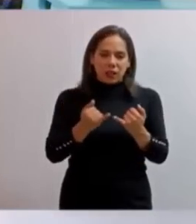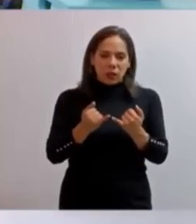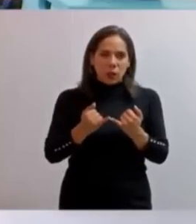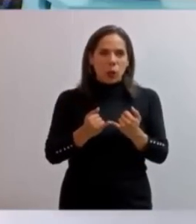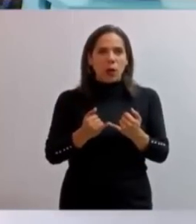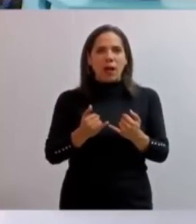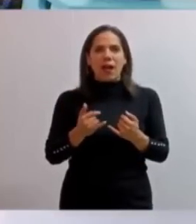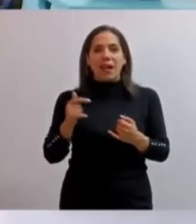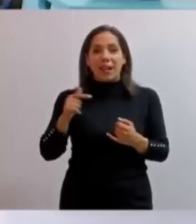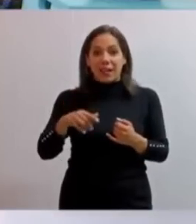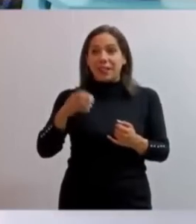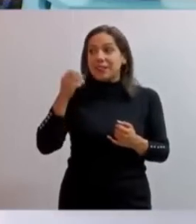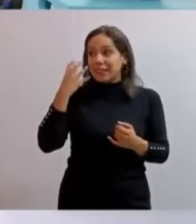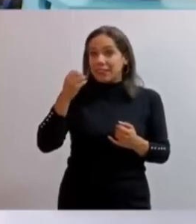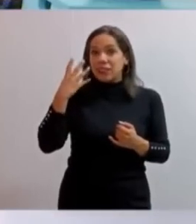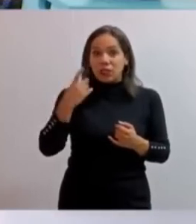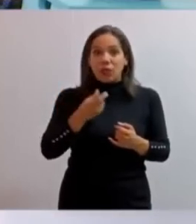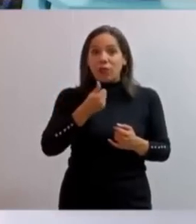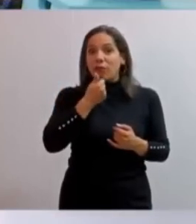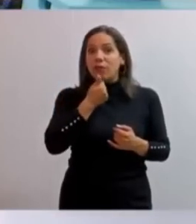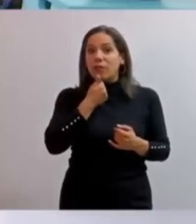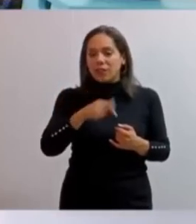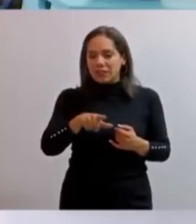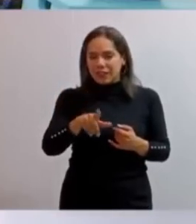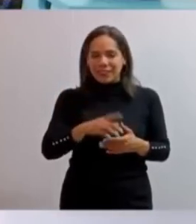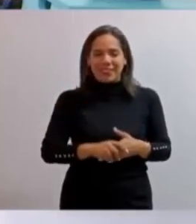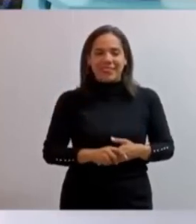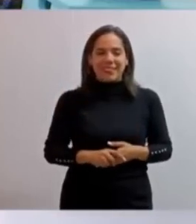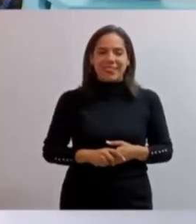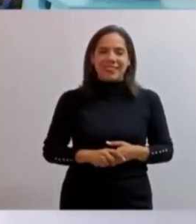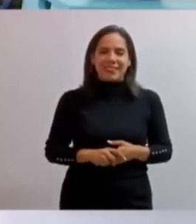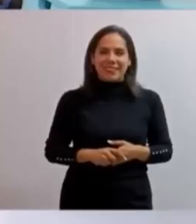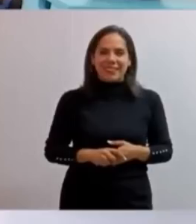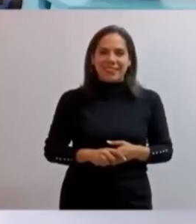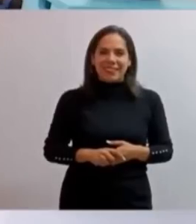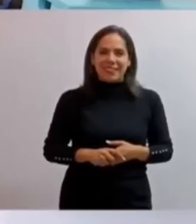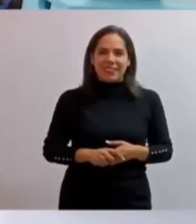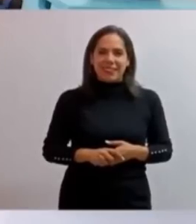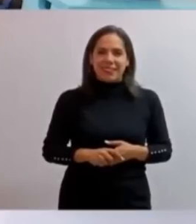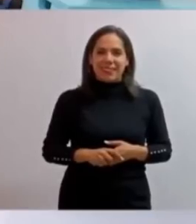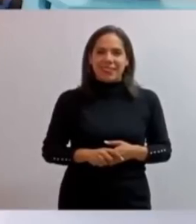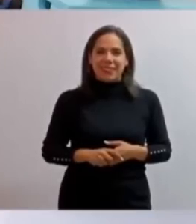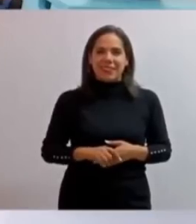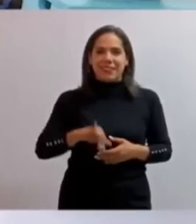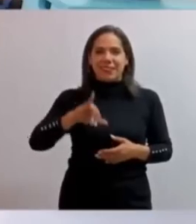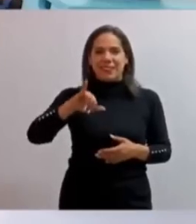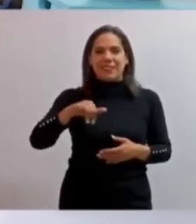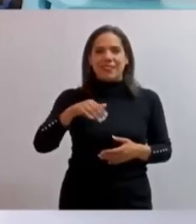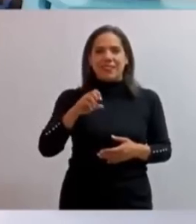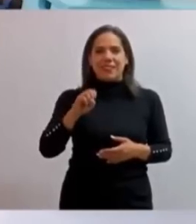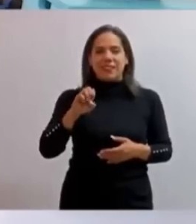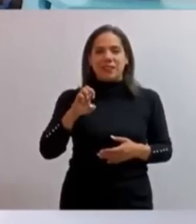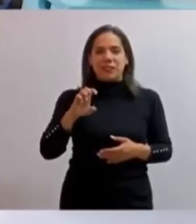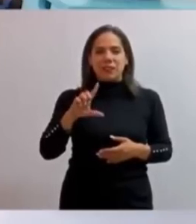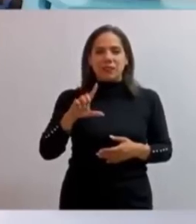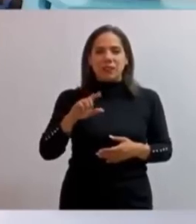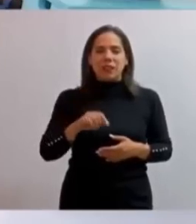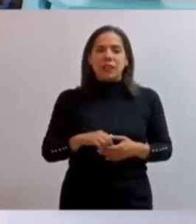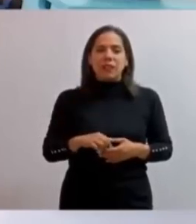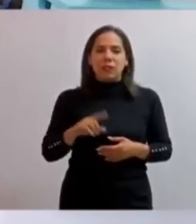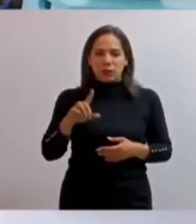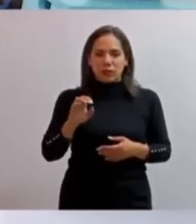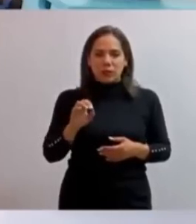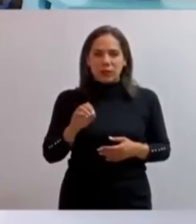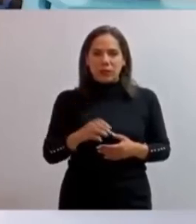diálogo. Es importante leer algunos de sus comentarios. Por ejemplo, el maestro José Anguamea